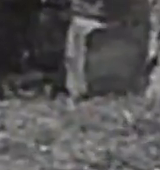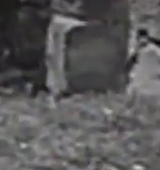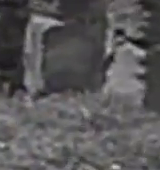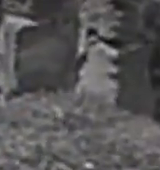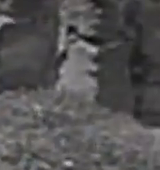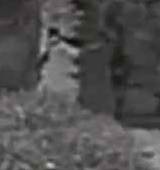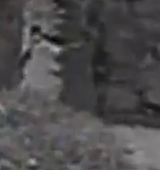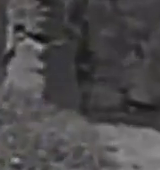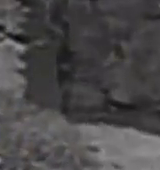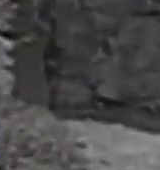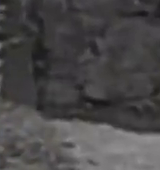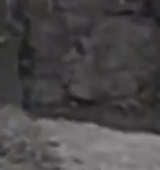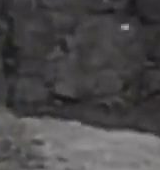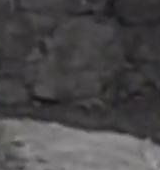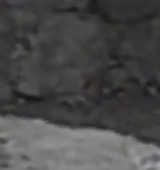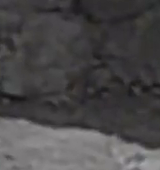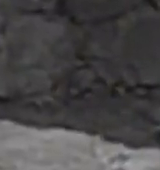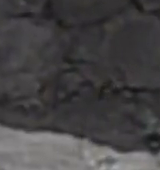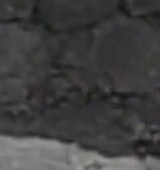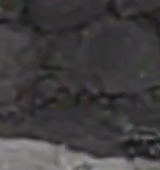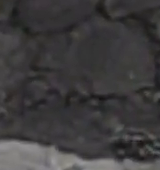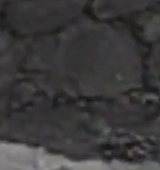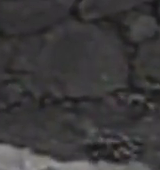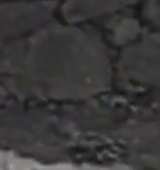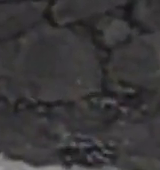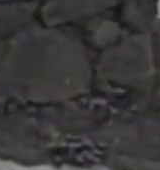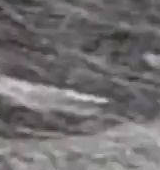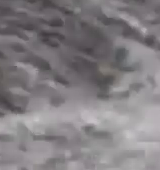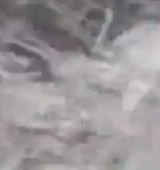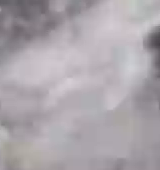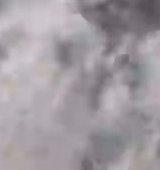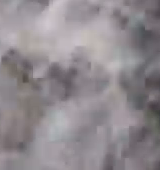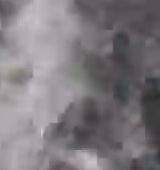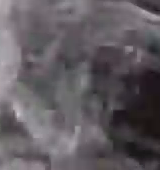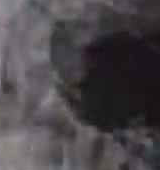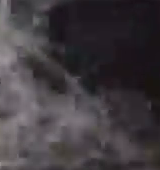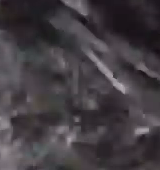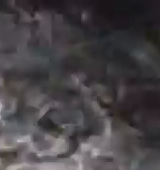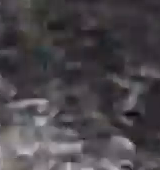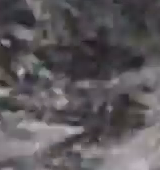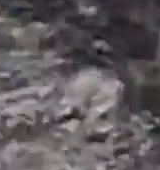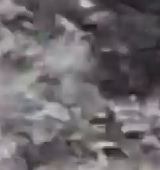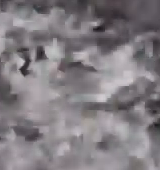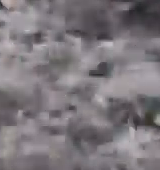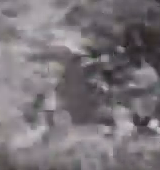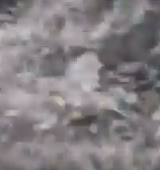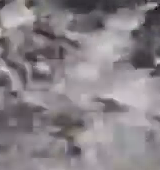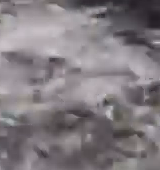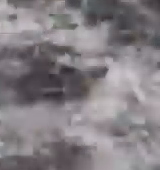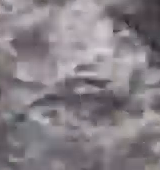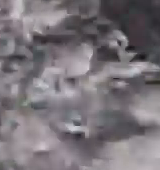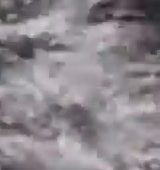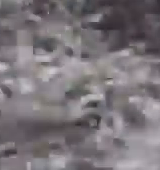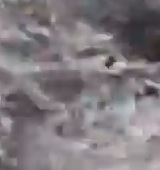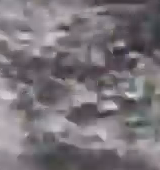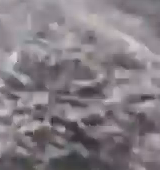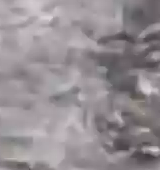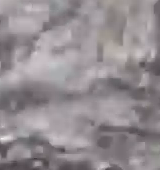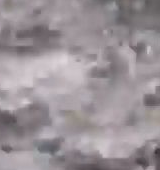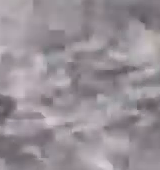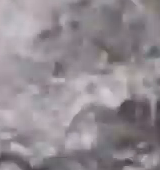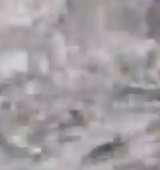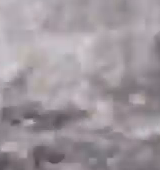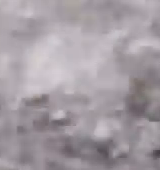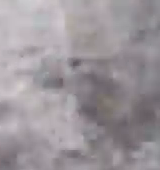construcción inició en 1620 y culminó en 1790, llevando agua potable a toda la población india, mestiza